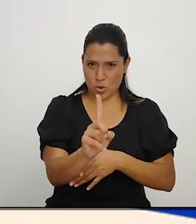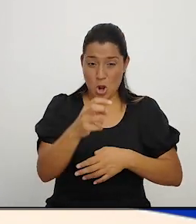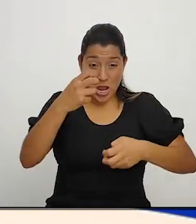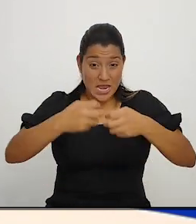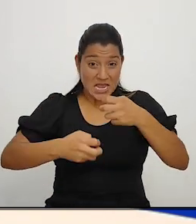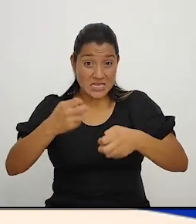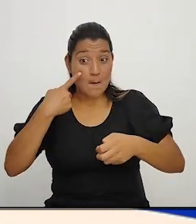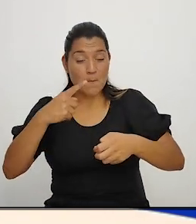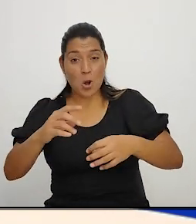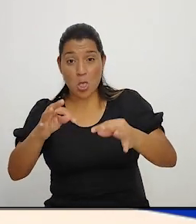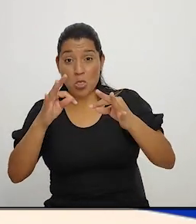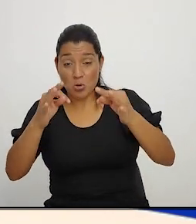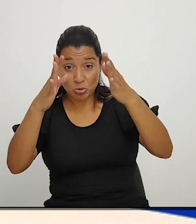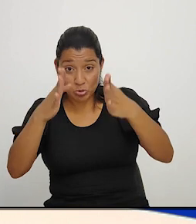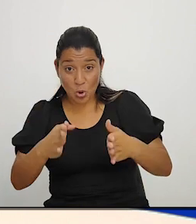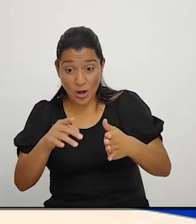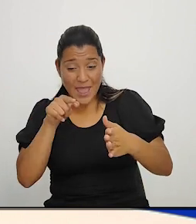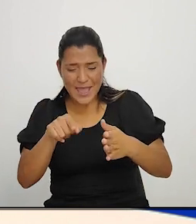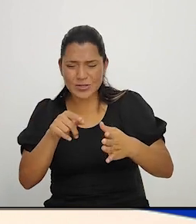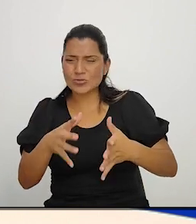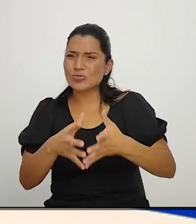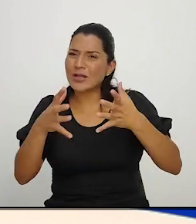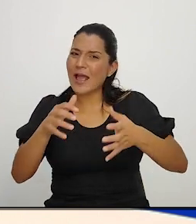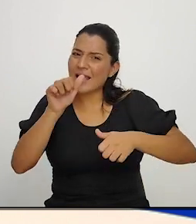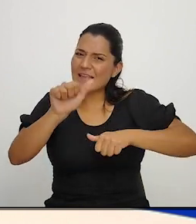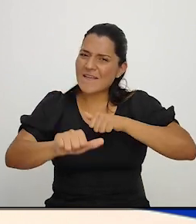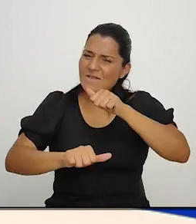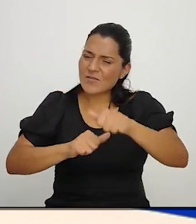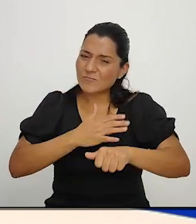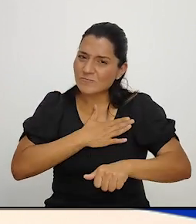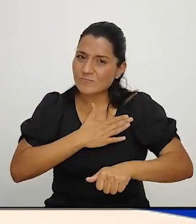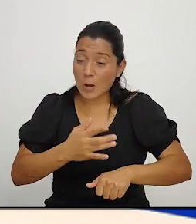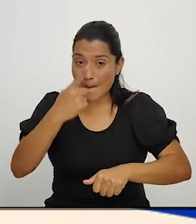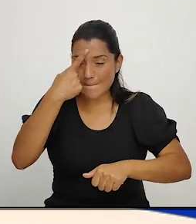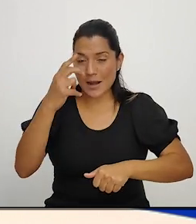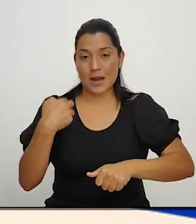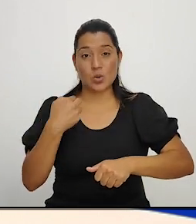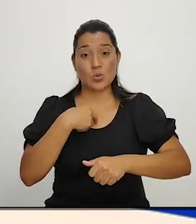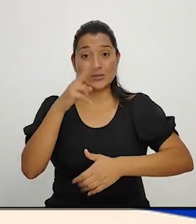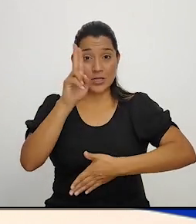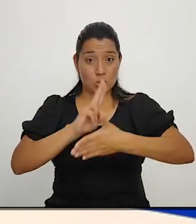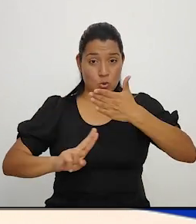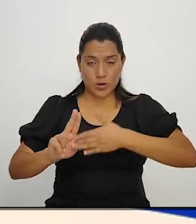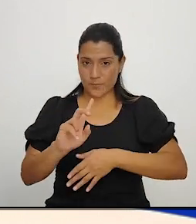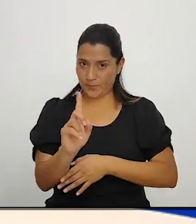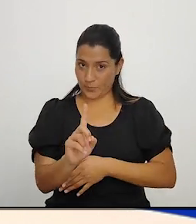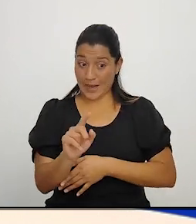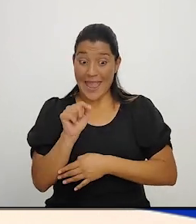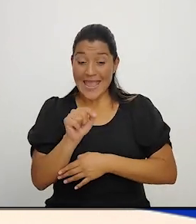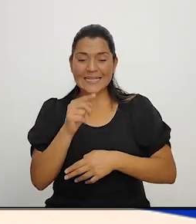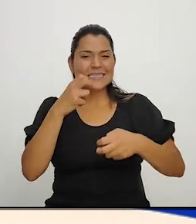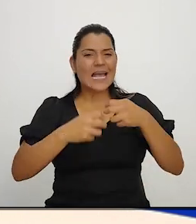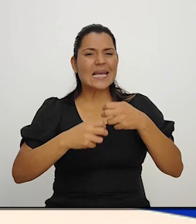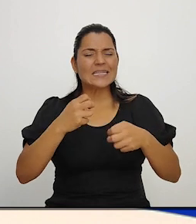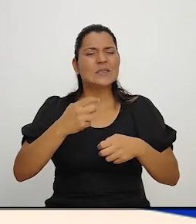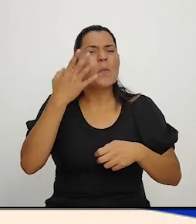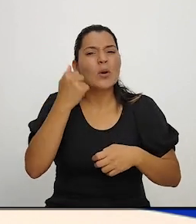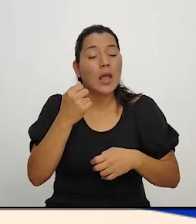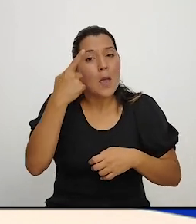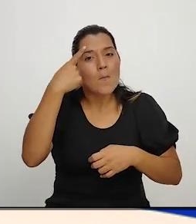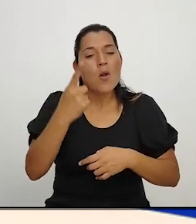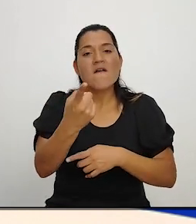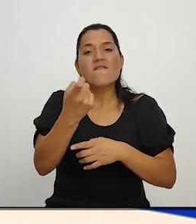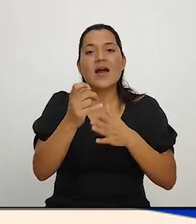nuestros tutores que tanto esfuerzo y empeño dan a nuestra universidad esta ha sido una crisis por falta de